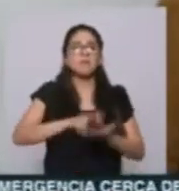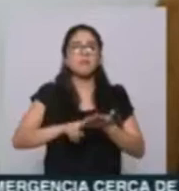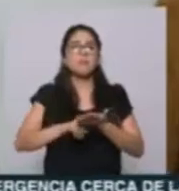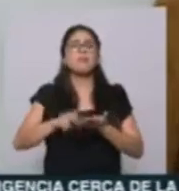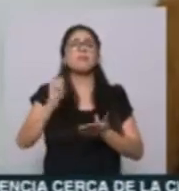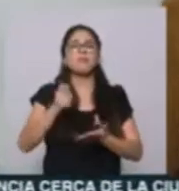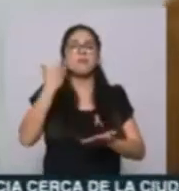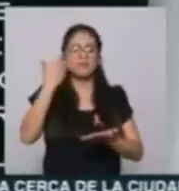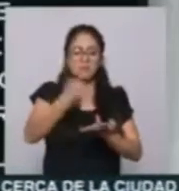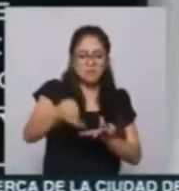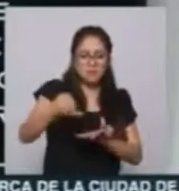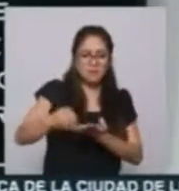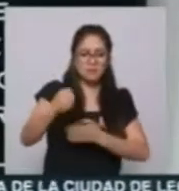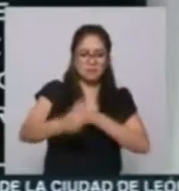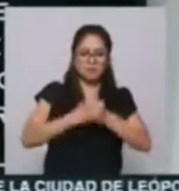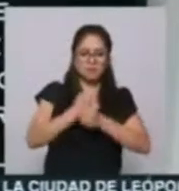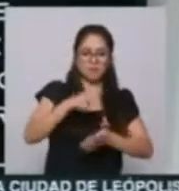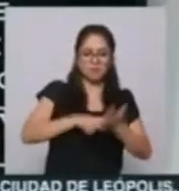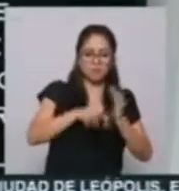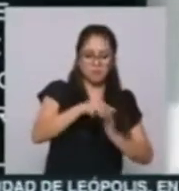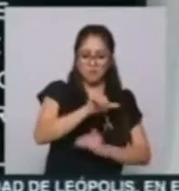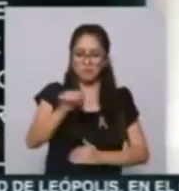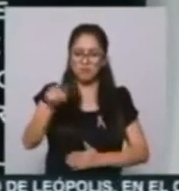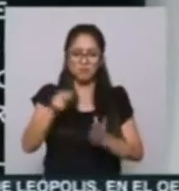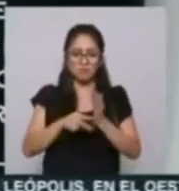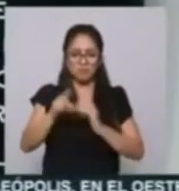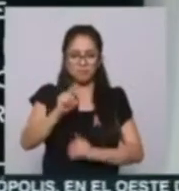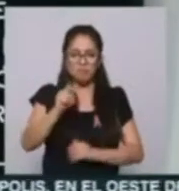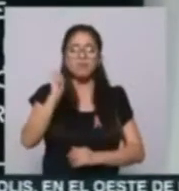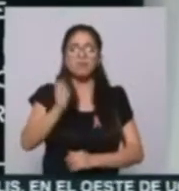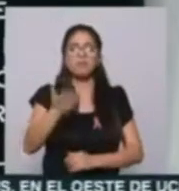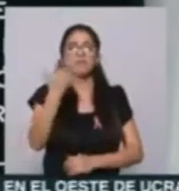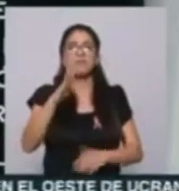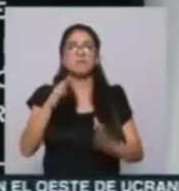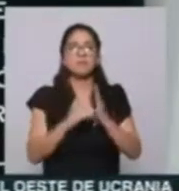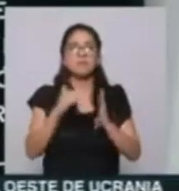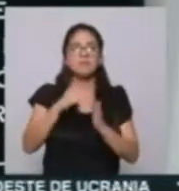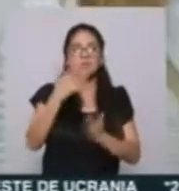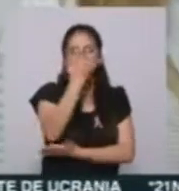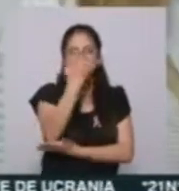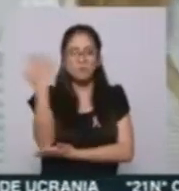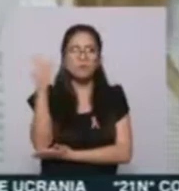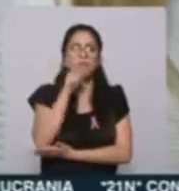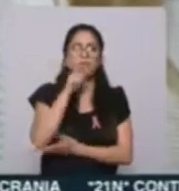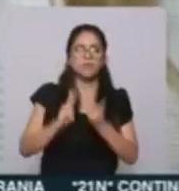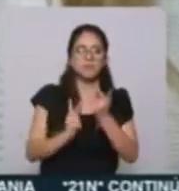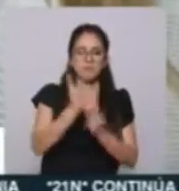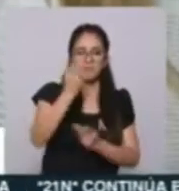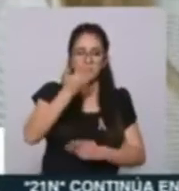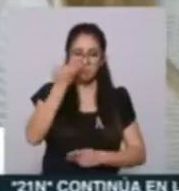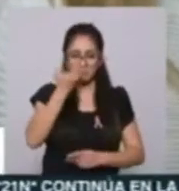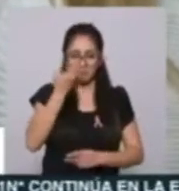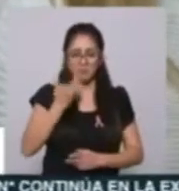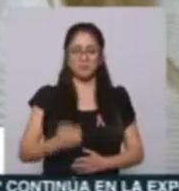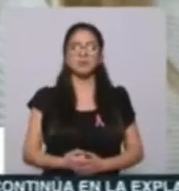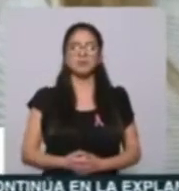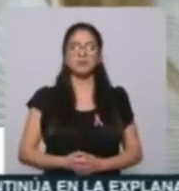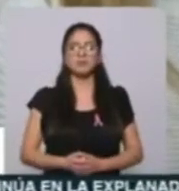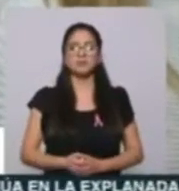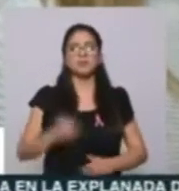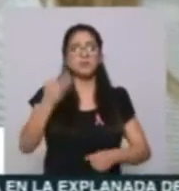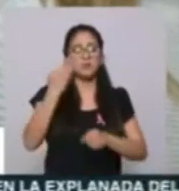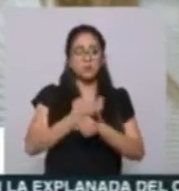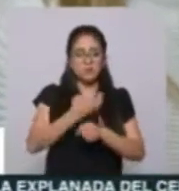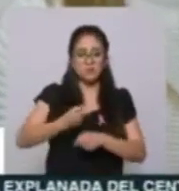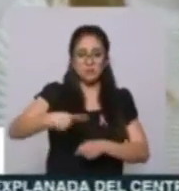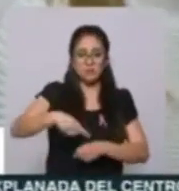sembrar entre 2019 y 2020 un total de 10 millones de árboles y plantas. A la fecha llevamos en el suelo